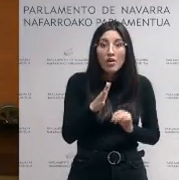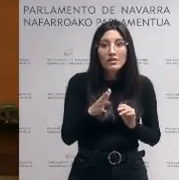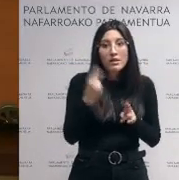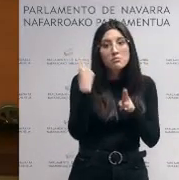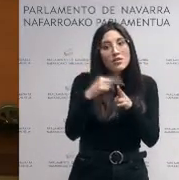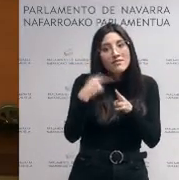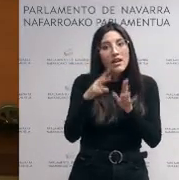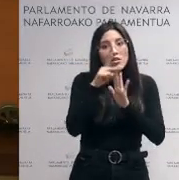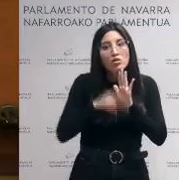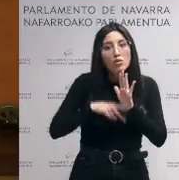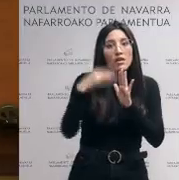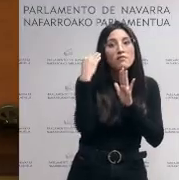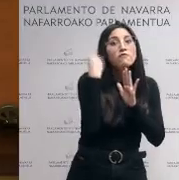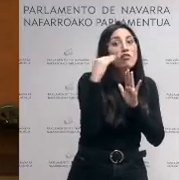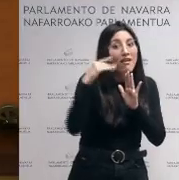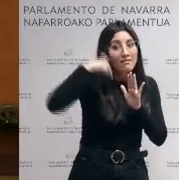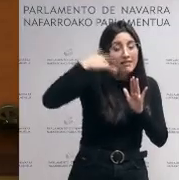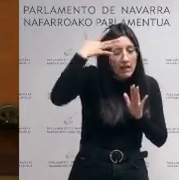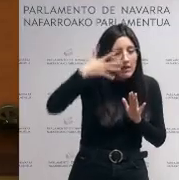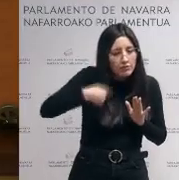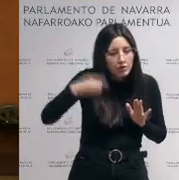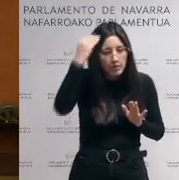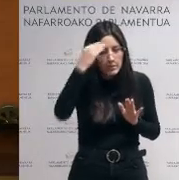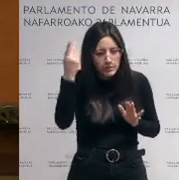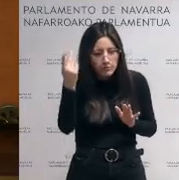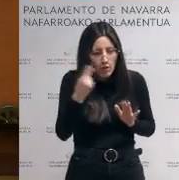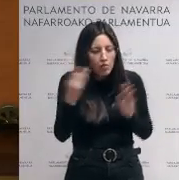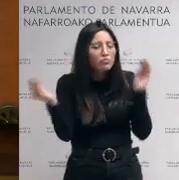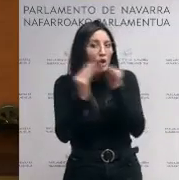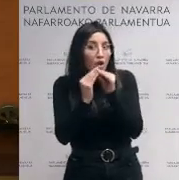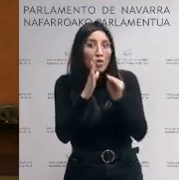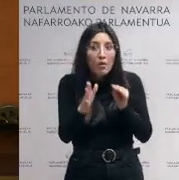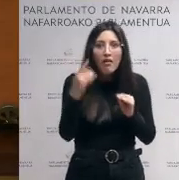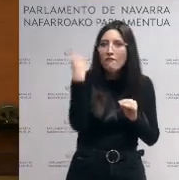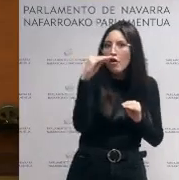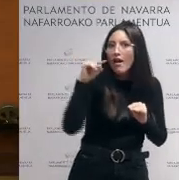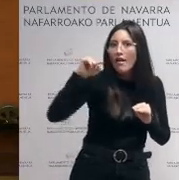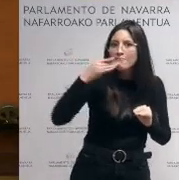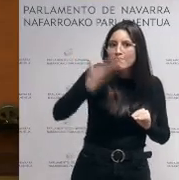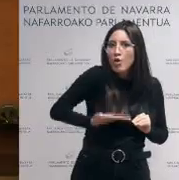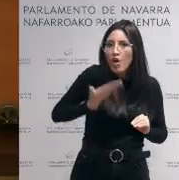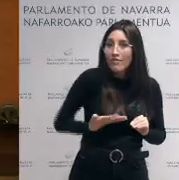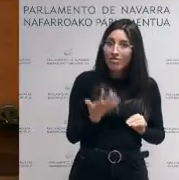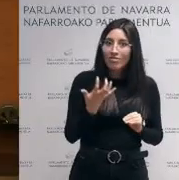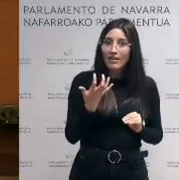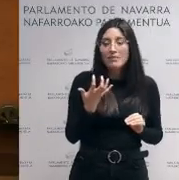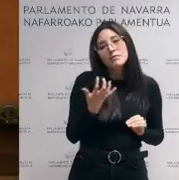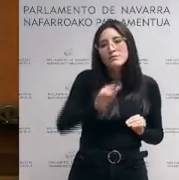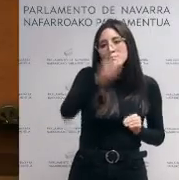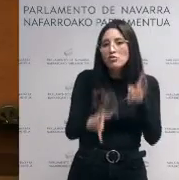una herramienta, y yo creo que ustedes lo comparten con nosotros, poderosa, al servicio de los ciudadanos si se utiliza a favor de la